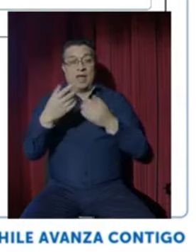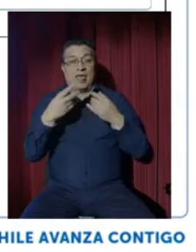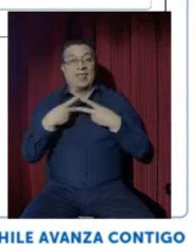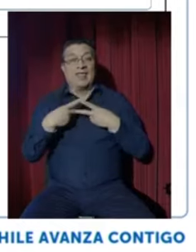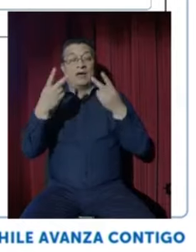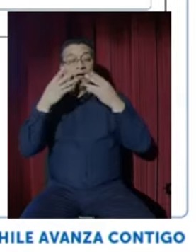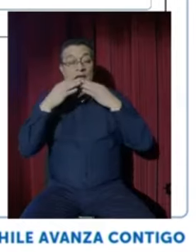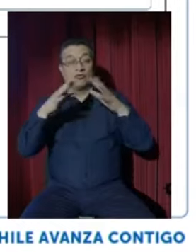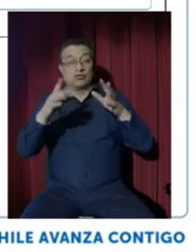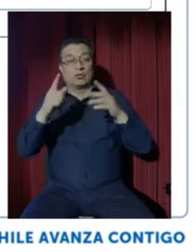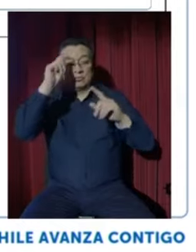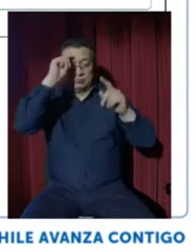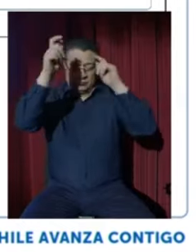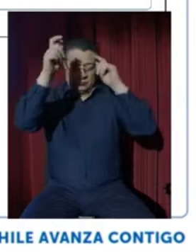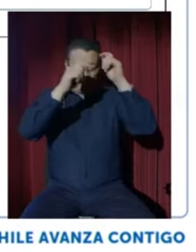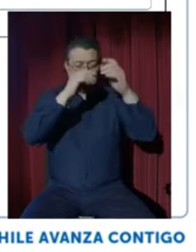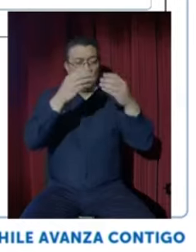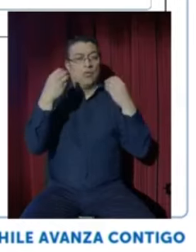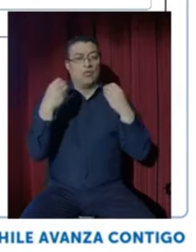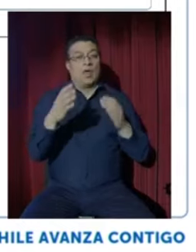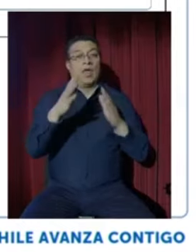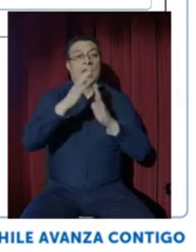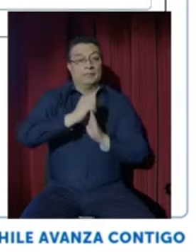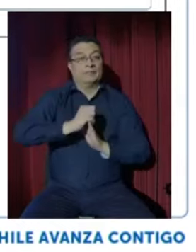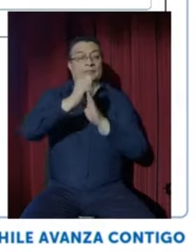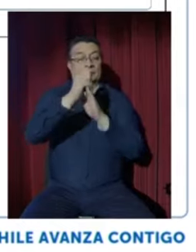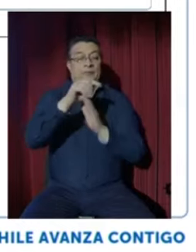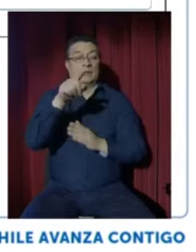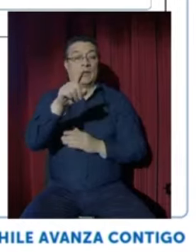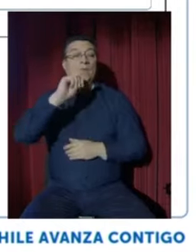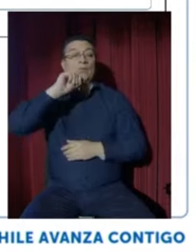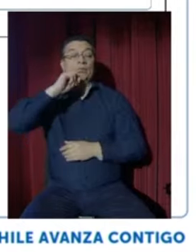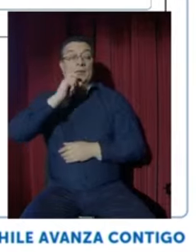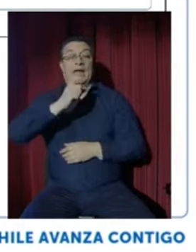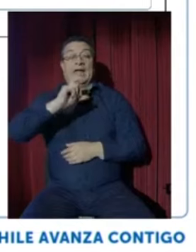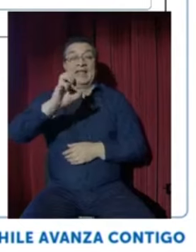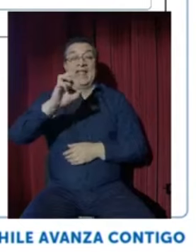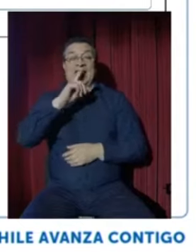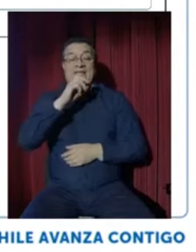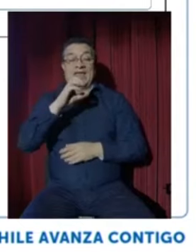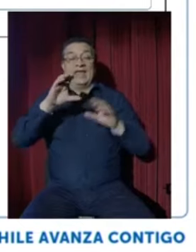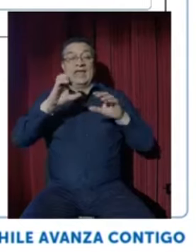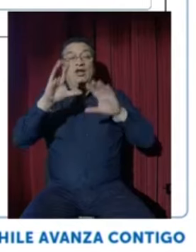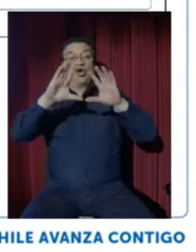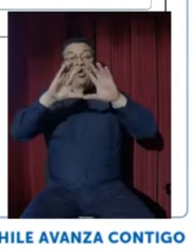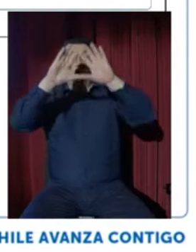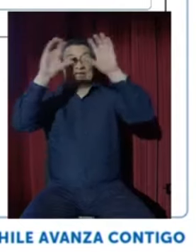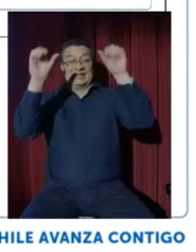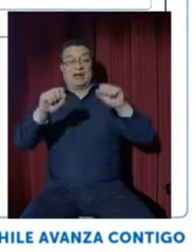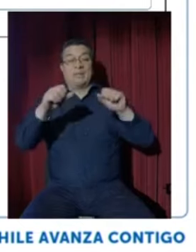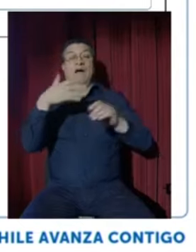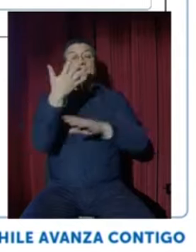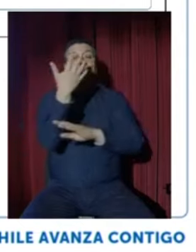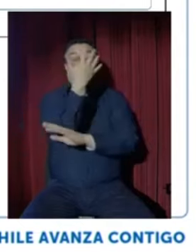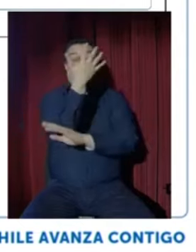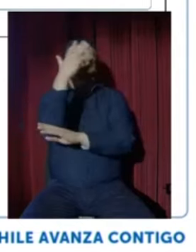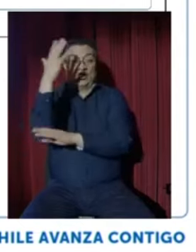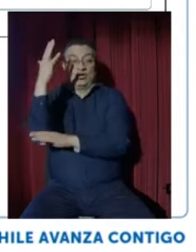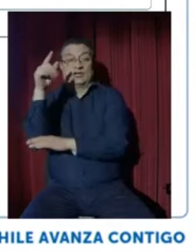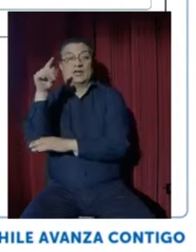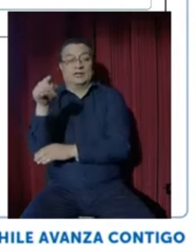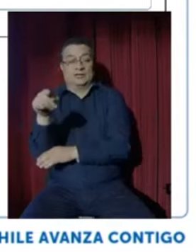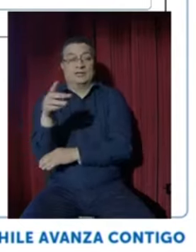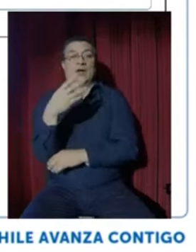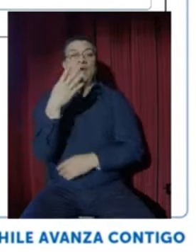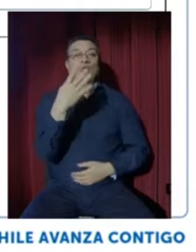hay una iniciativa maravillosa liderada también por el por la gerencia de ecosistemas boscosos nosotras restauramos eh nativo